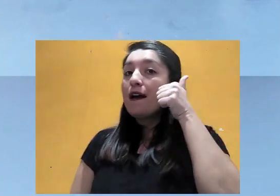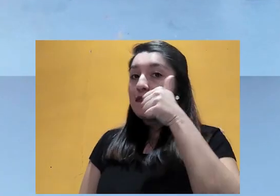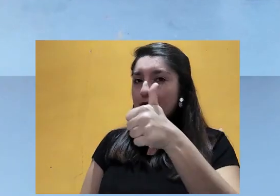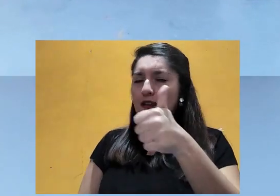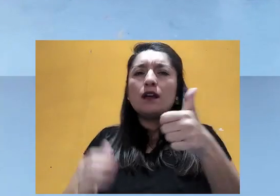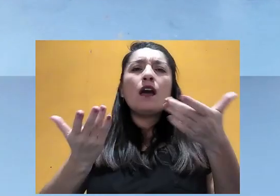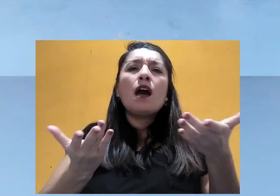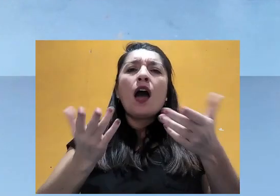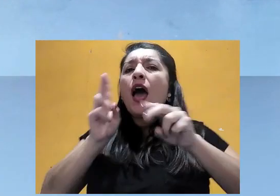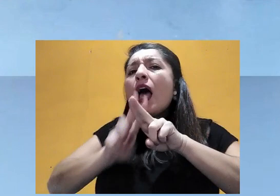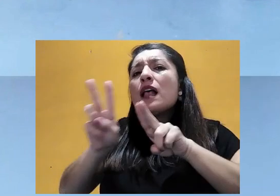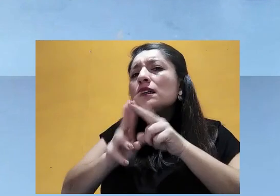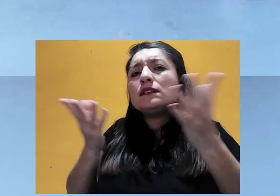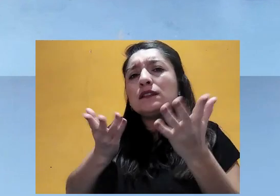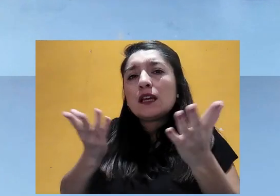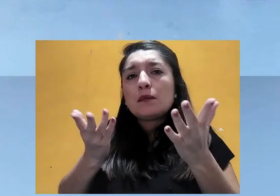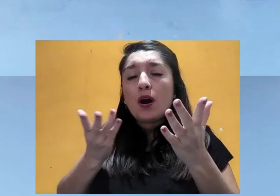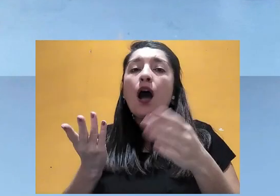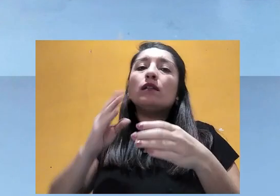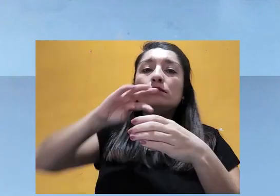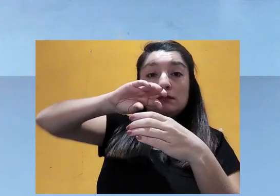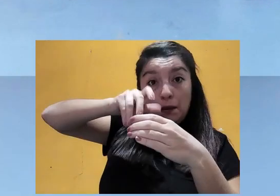Ahí está bien. ¿Y ahora qué hacemos? La tapamos.